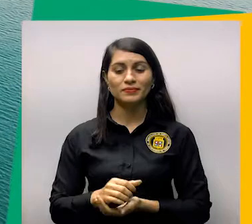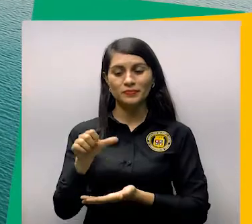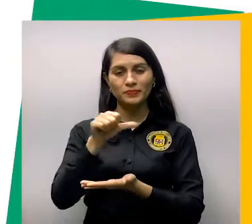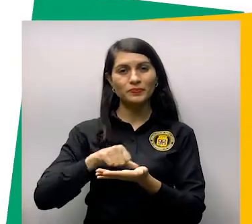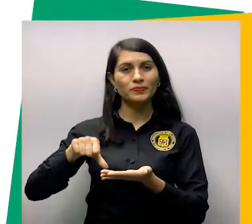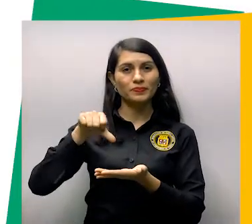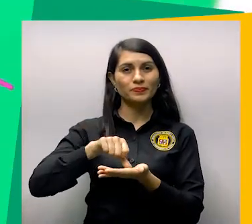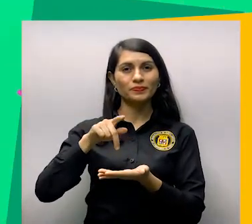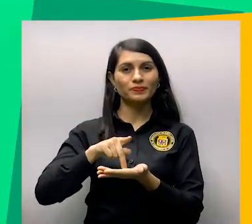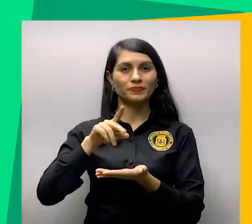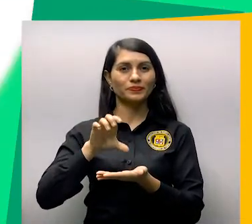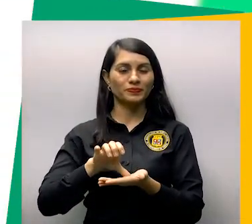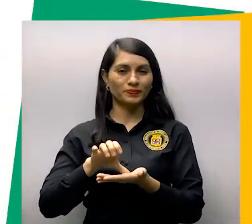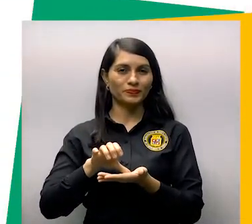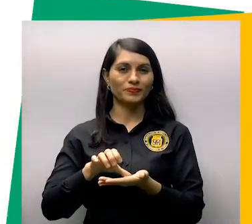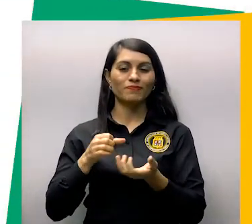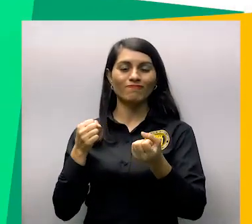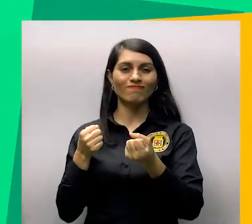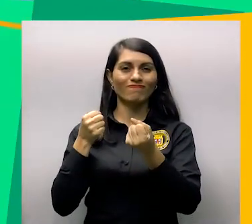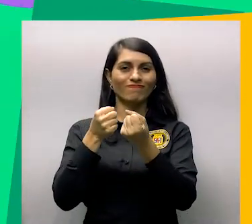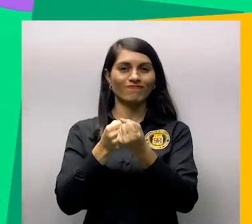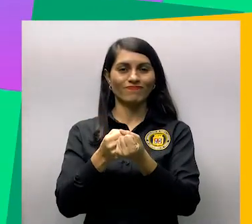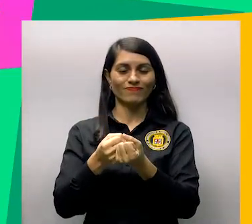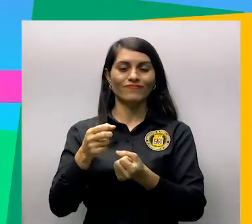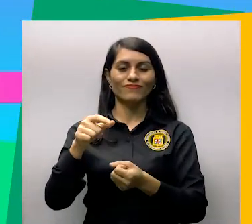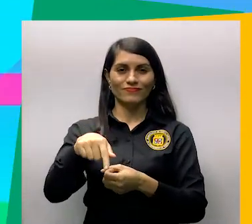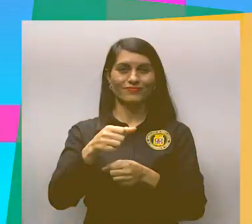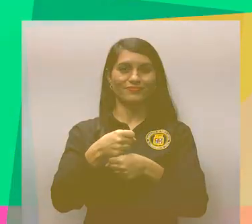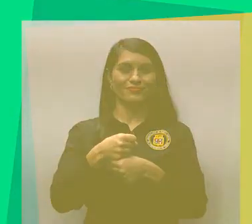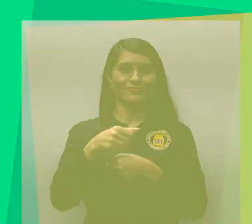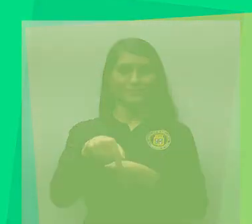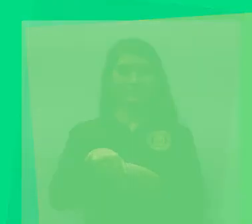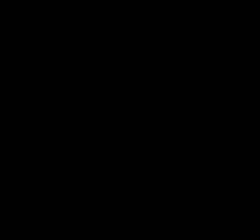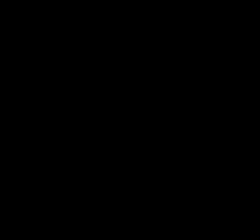lo nuestro. Municipalidad de Puerto Cortés, apoyamos lo nuestro.